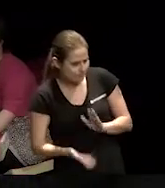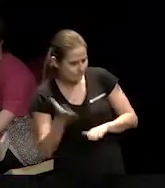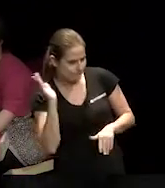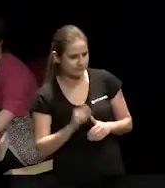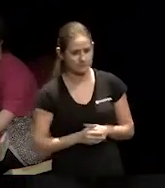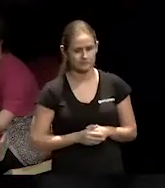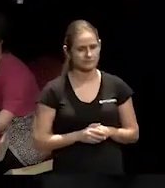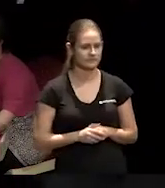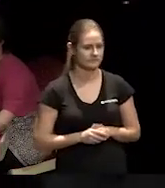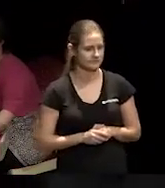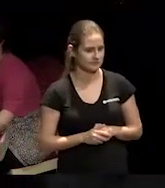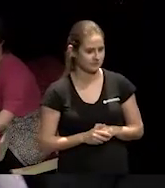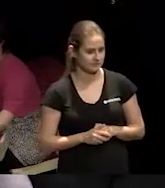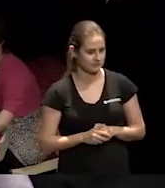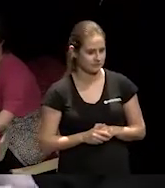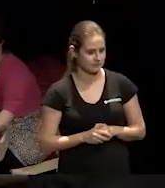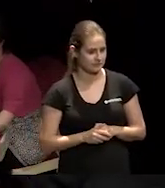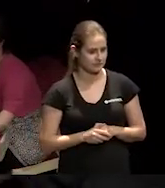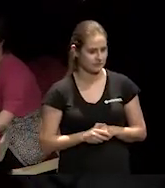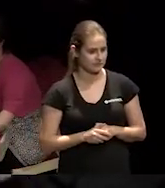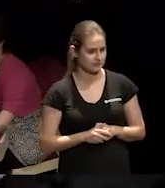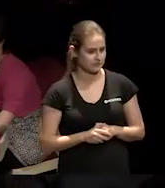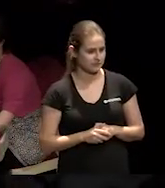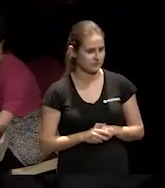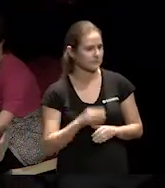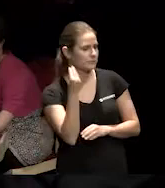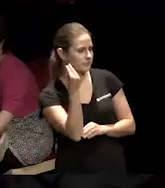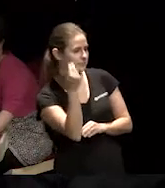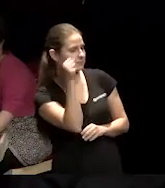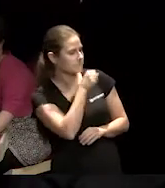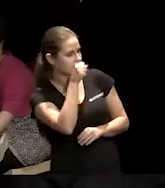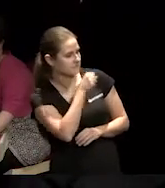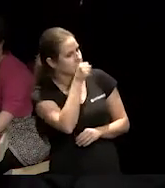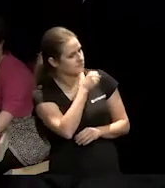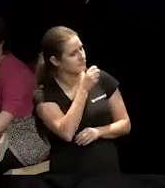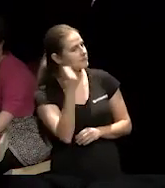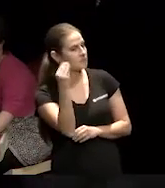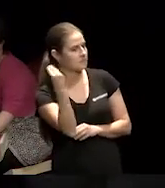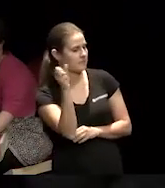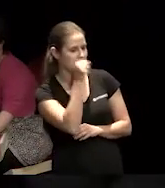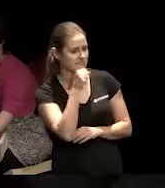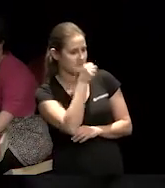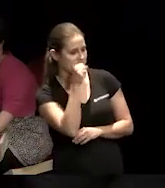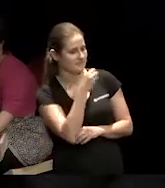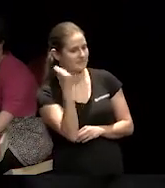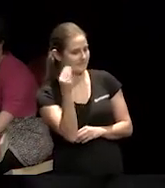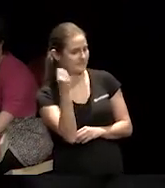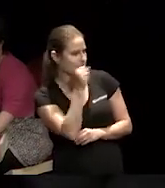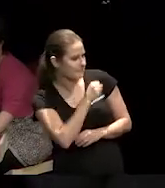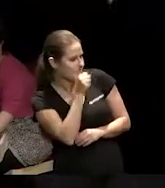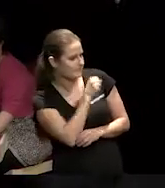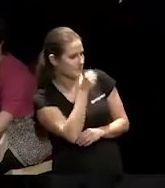So hush, little baby, don't you cry, don't you